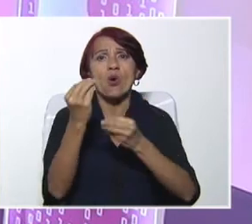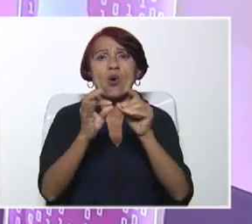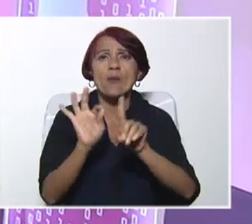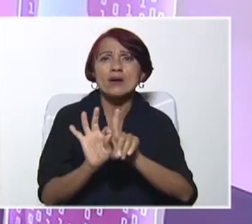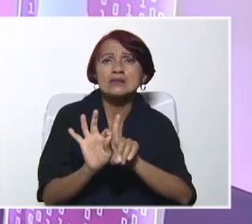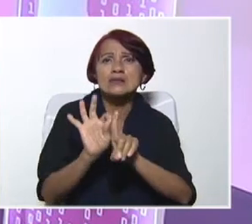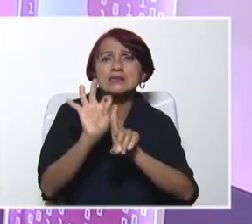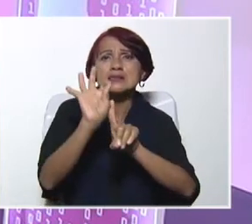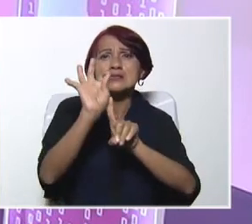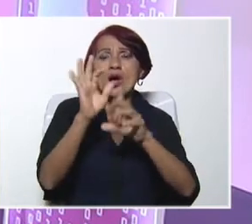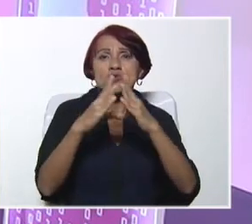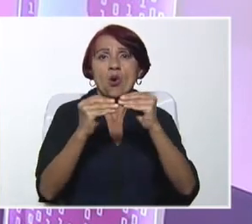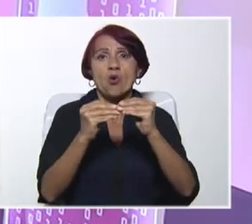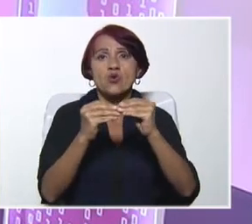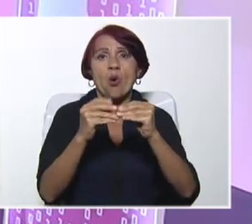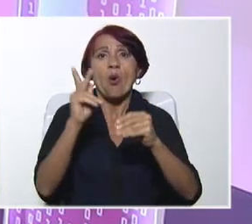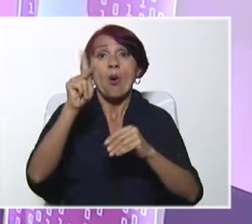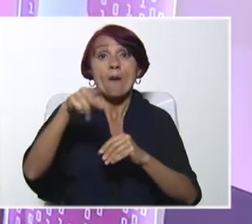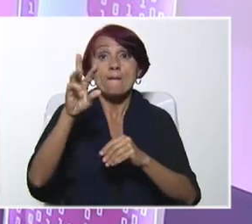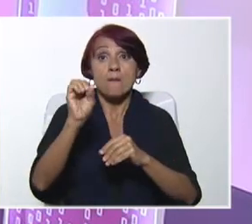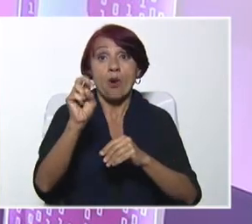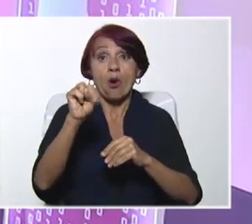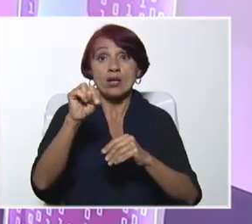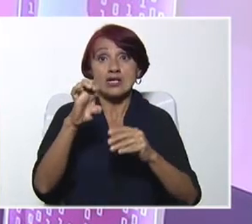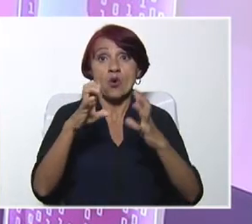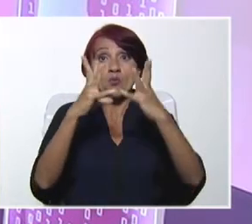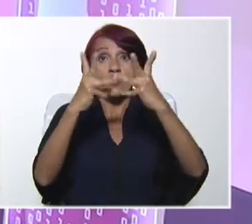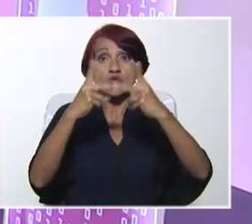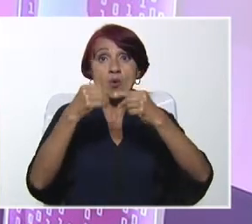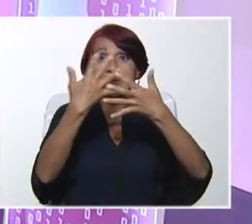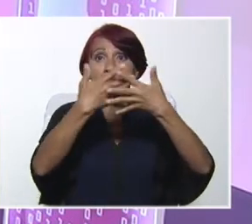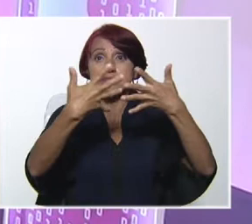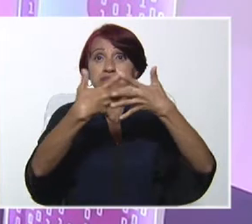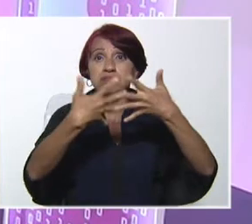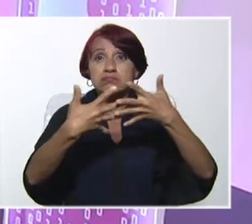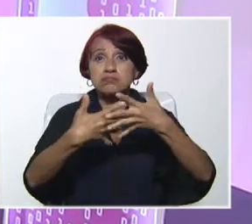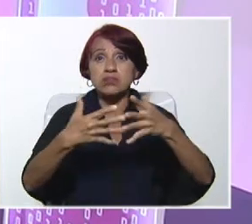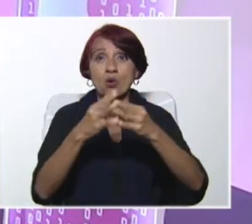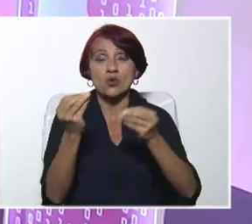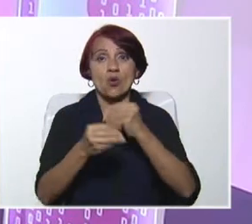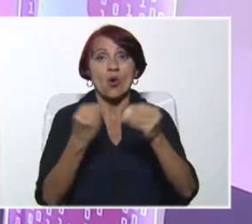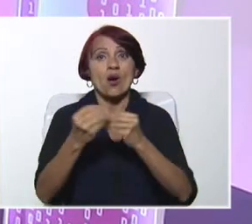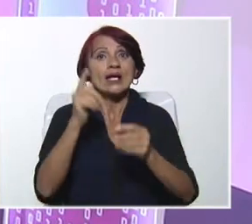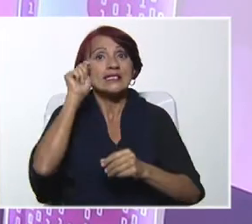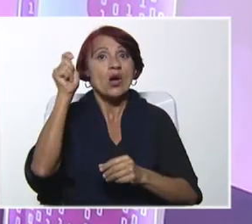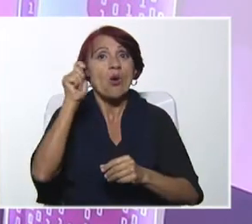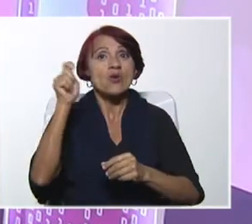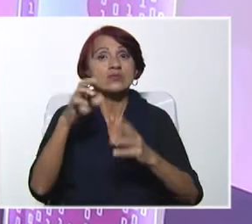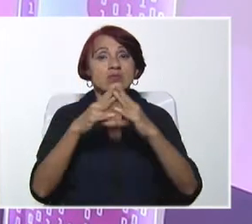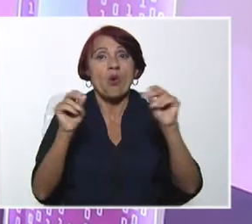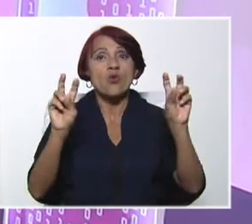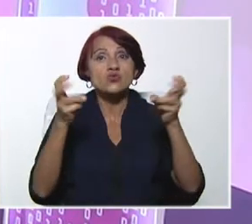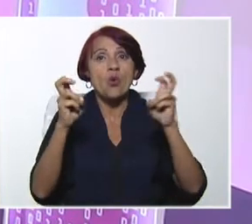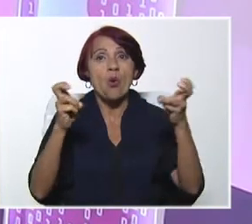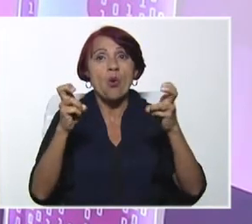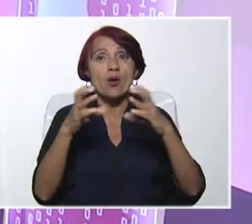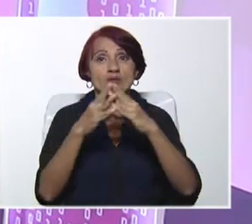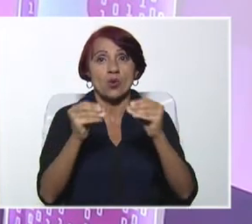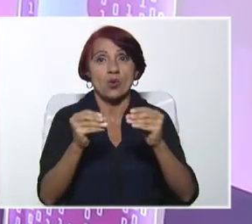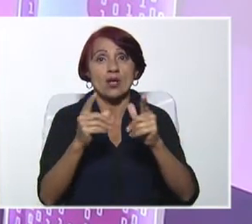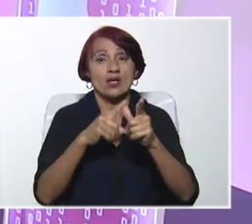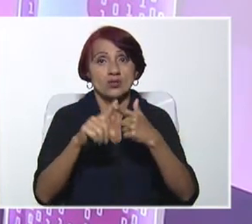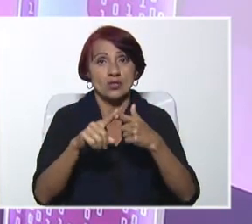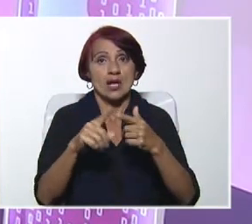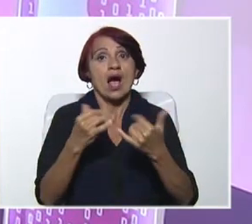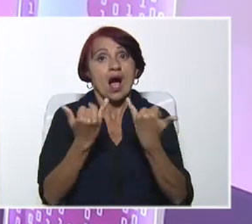los radianes, los polinomios, el espacio geométrico y por supuesto el teorema de Tales que ustedes estaban esperando. Así que